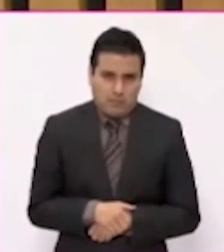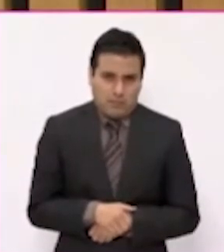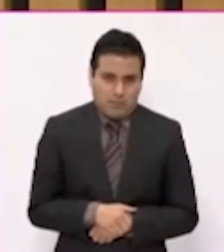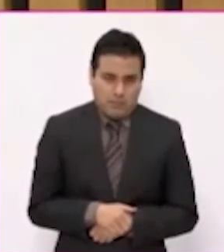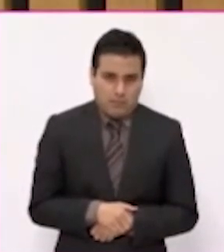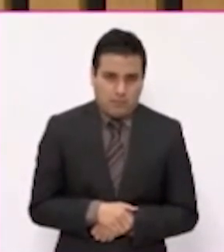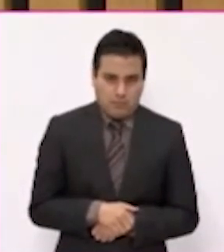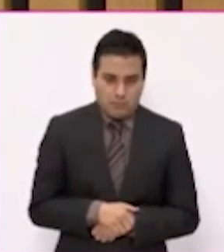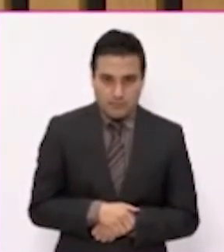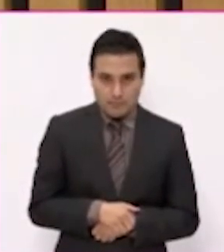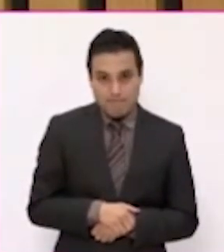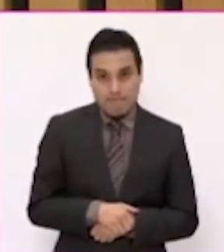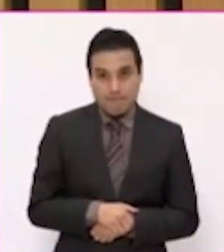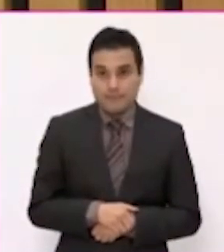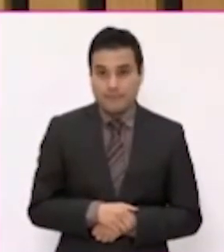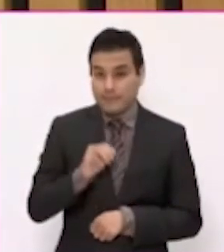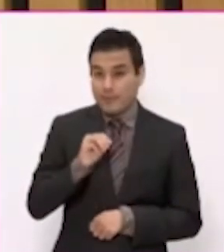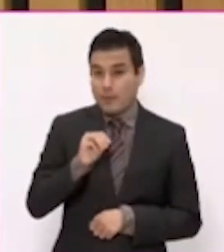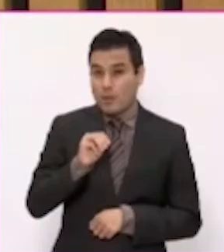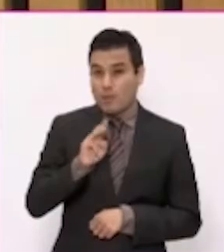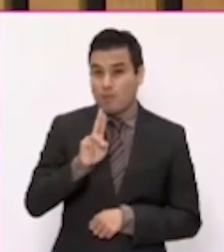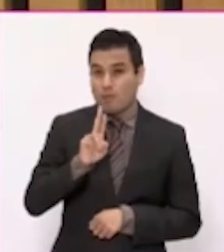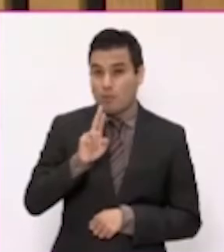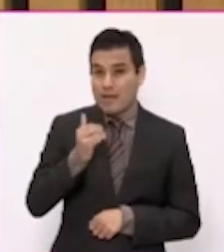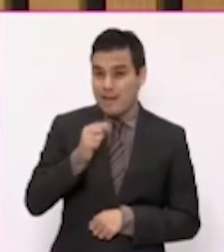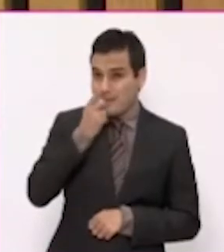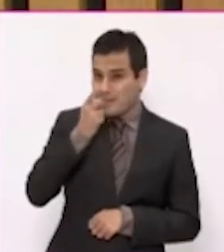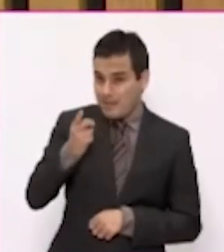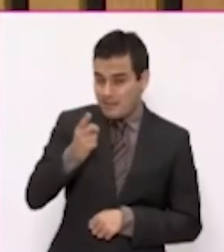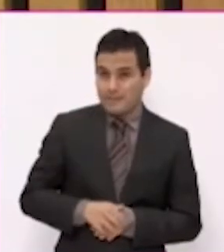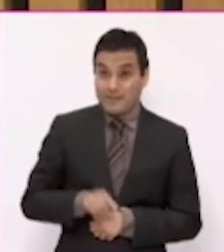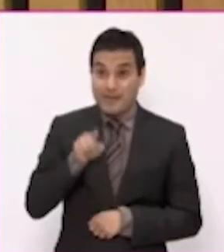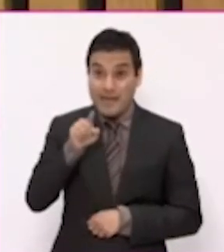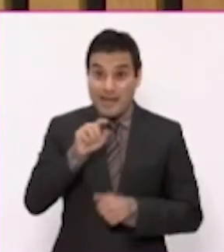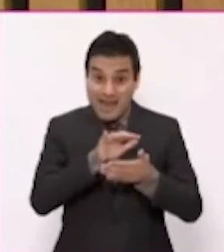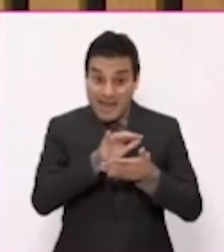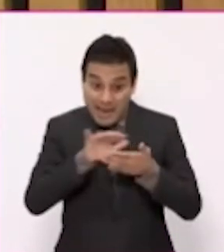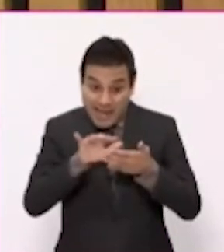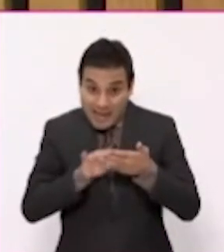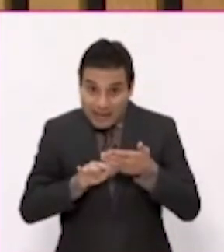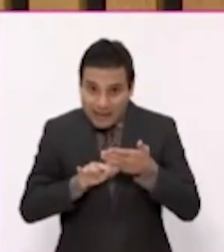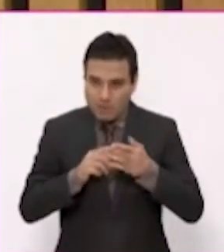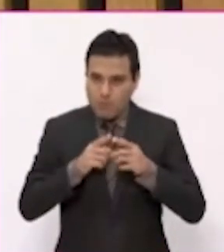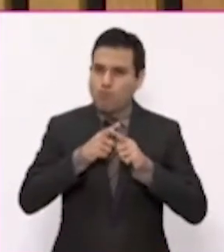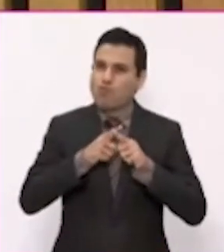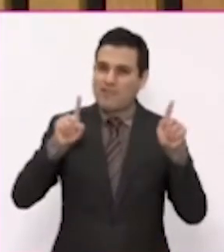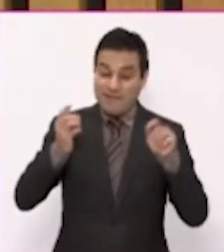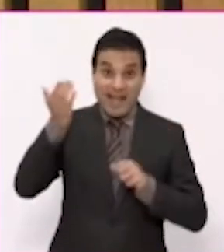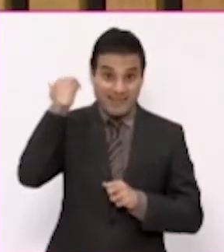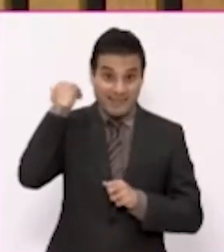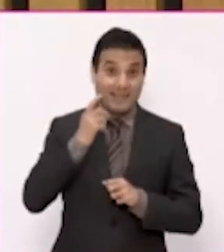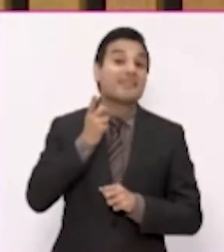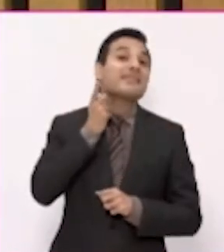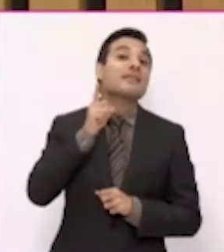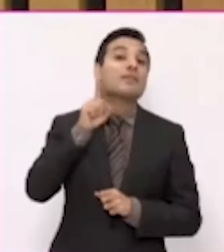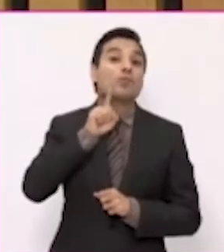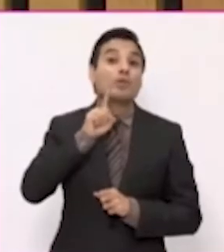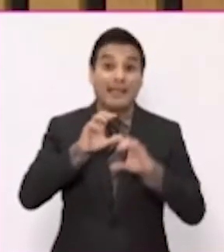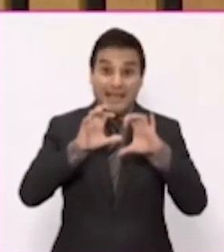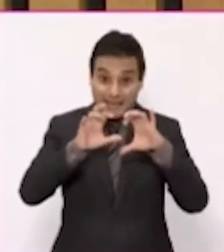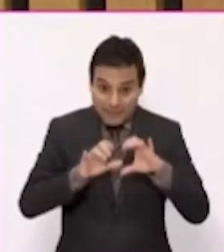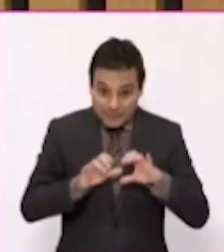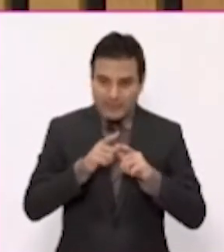retroactiva. Murayama ni siquiera reconoce que lo que leyó es diferente a lo que presentó por escrito la diputada Dávila y